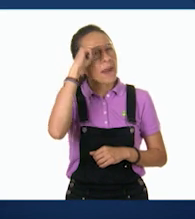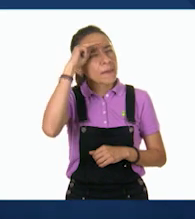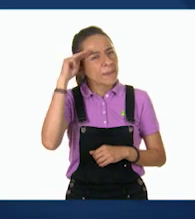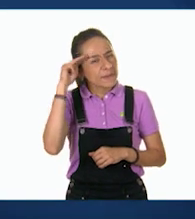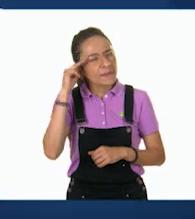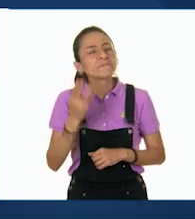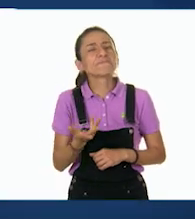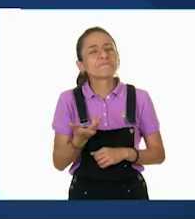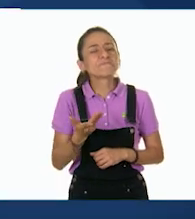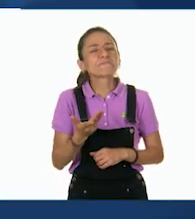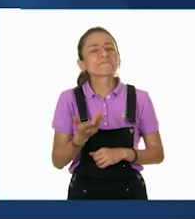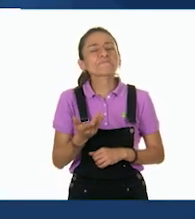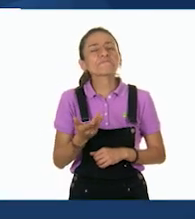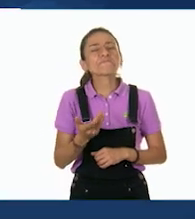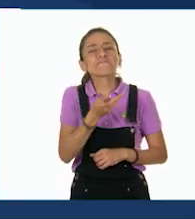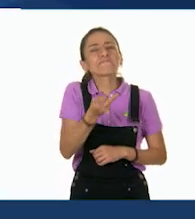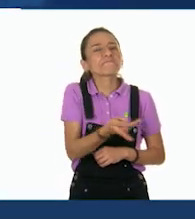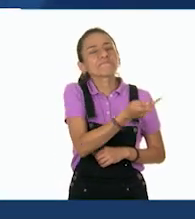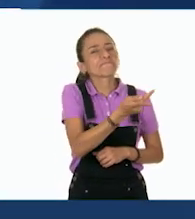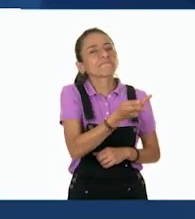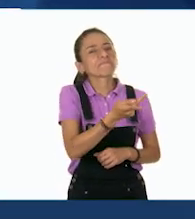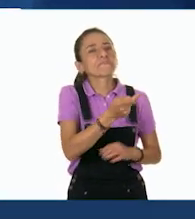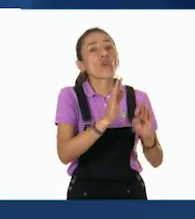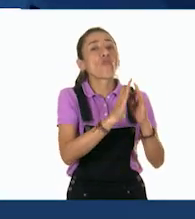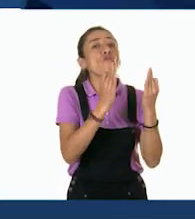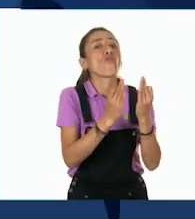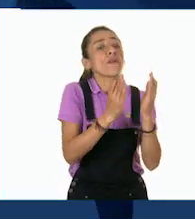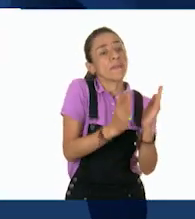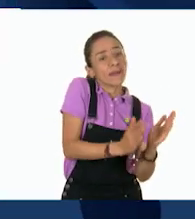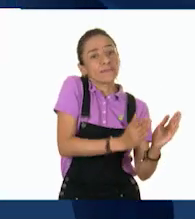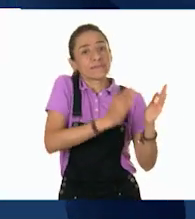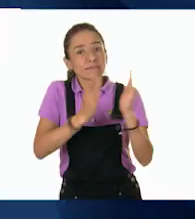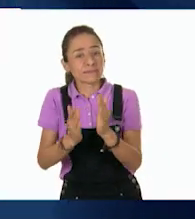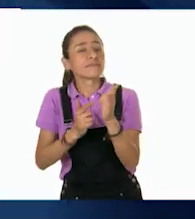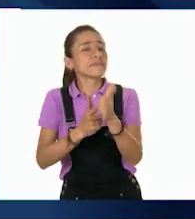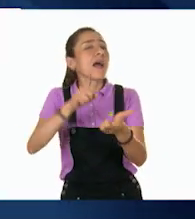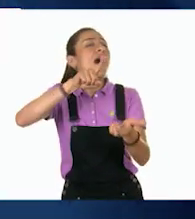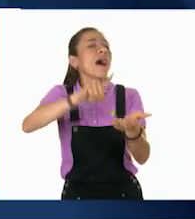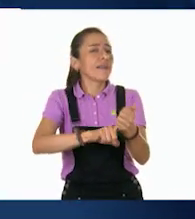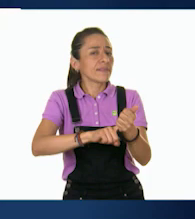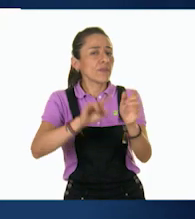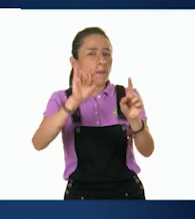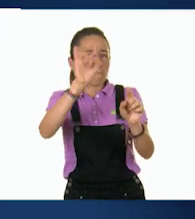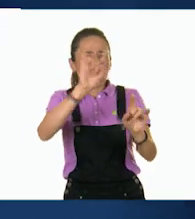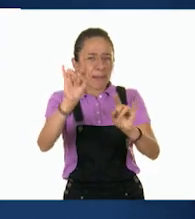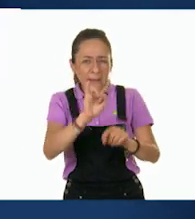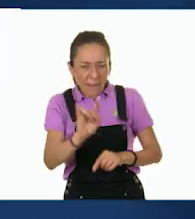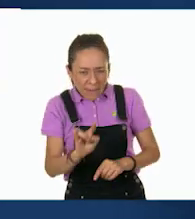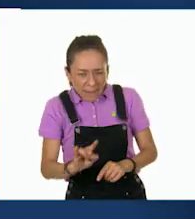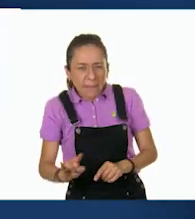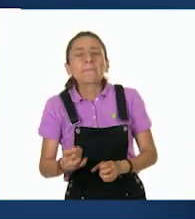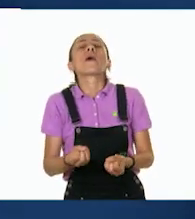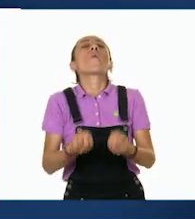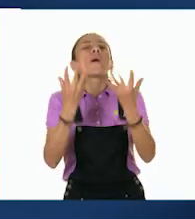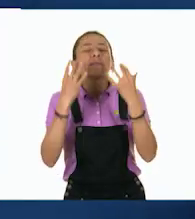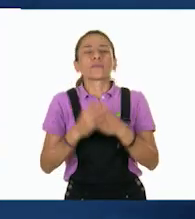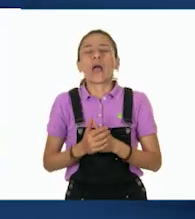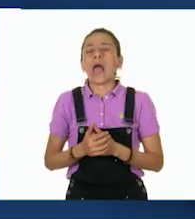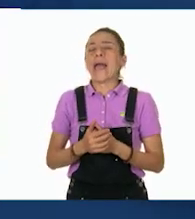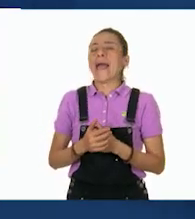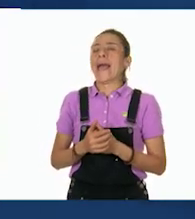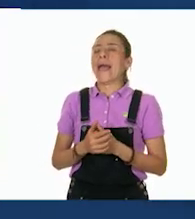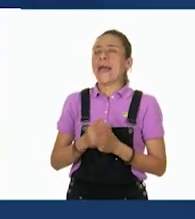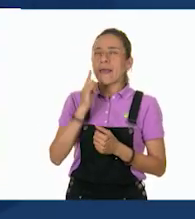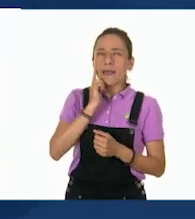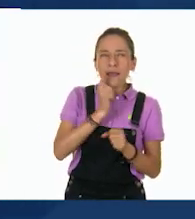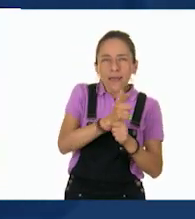¿cuántos cuadrados tendrá la figura que sigue? Pues para pasar de un término a otro, lo que vi